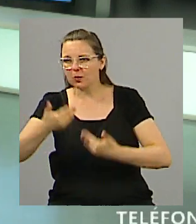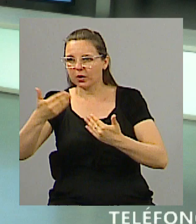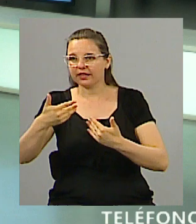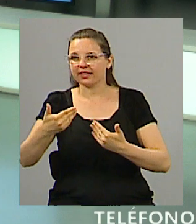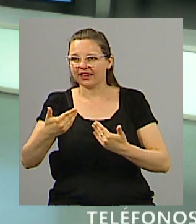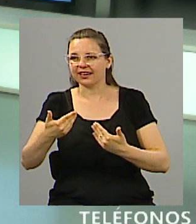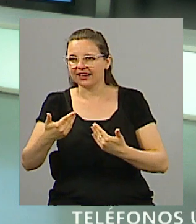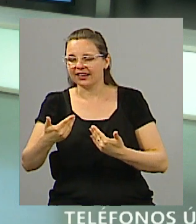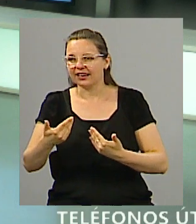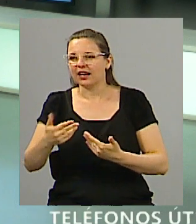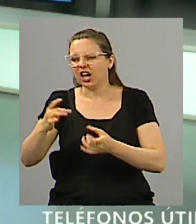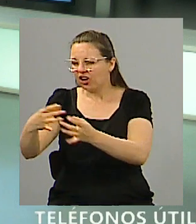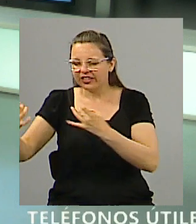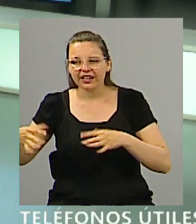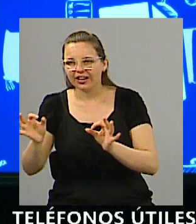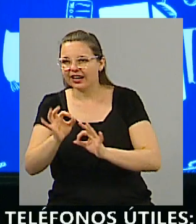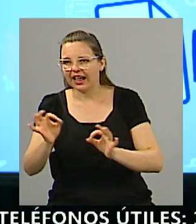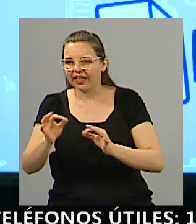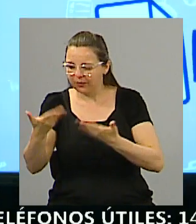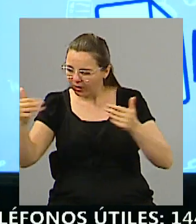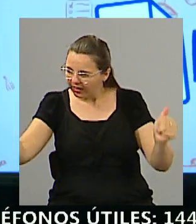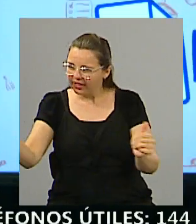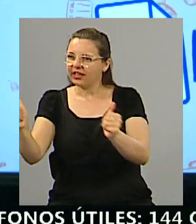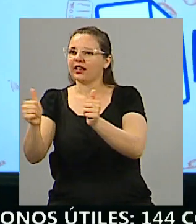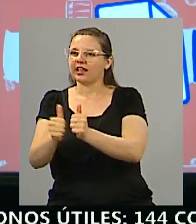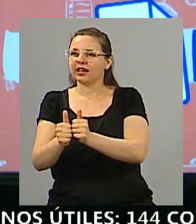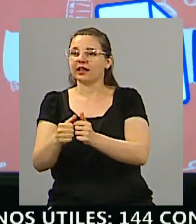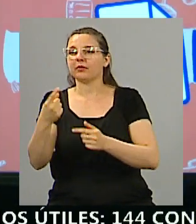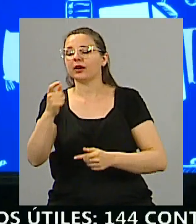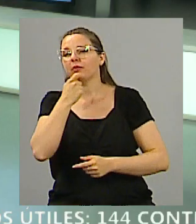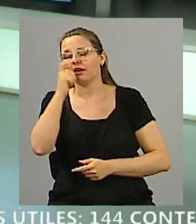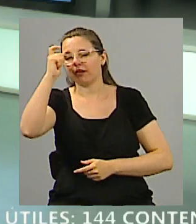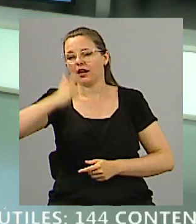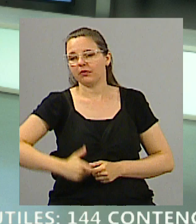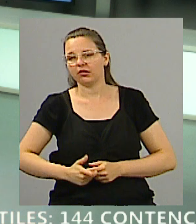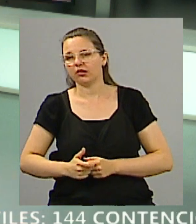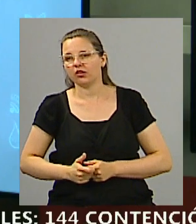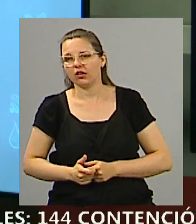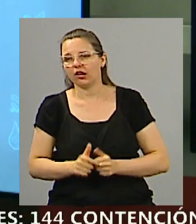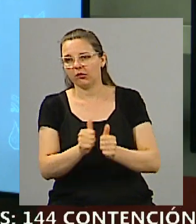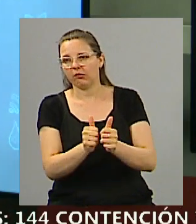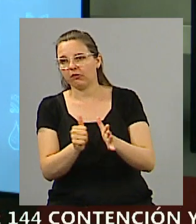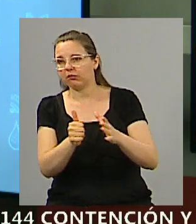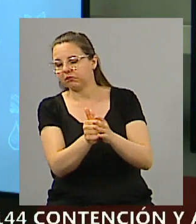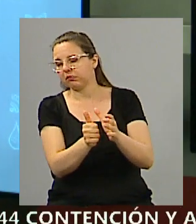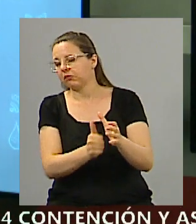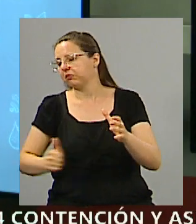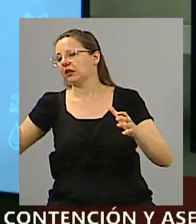pero en cambio uno se aleja. Uh-huh. Y eso hace que la persona se sienta aislada, sobre todo si es un estudiante. Y el impacto que tiene